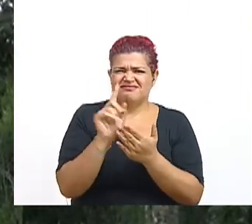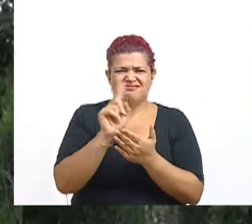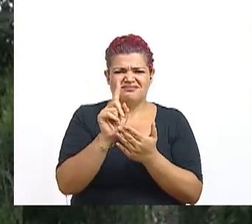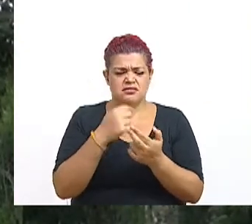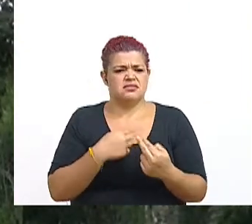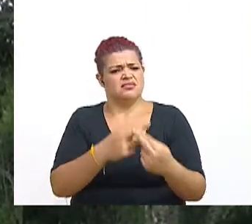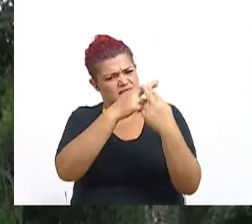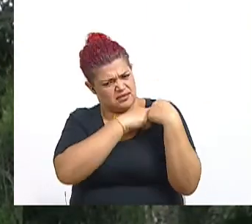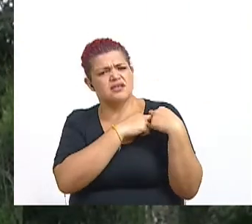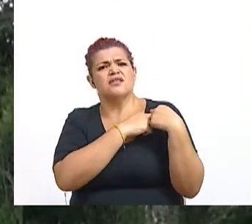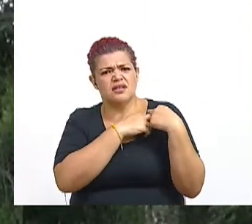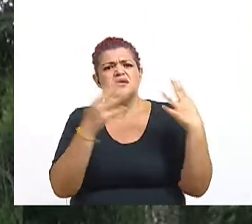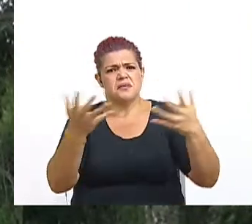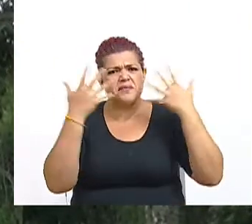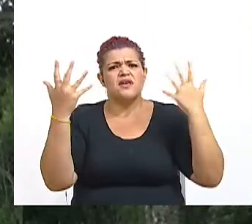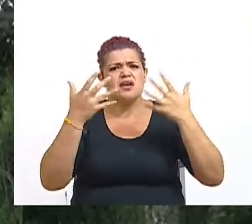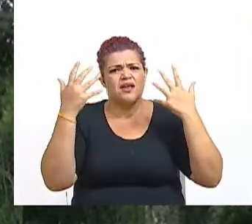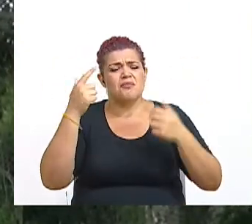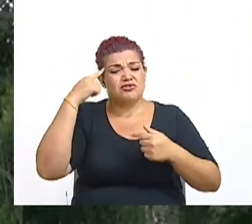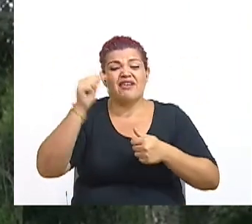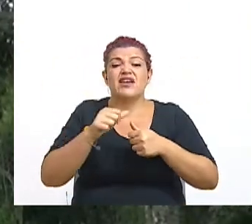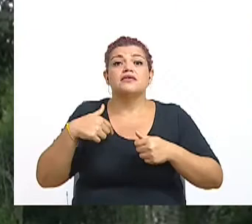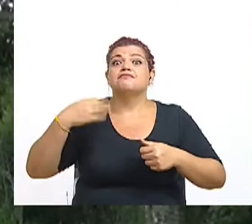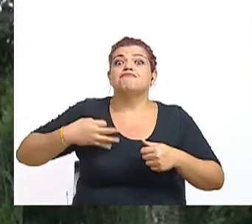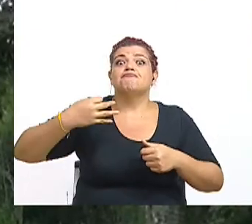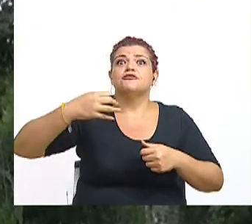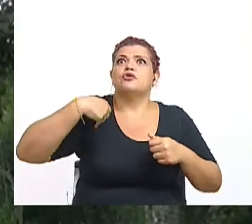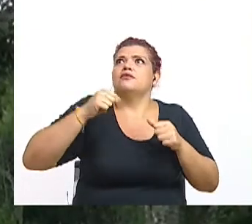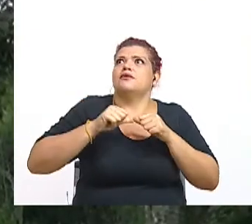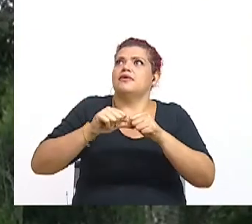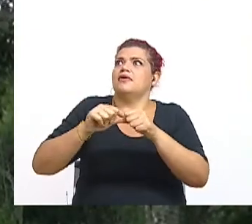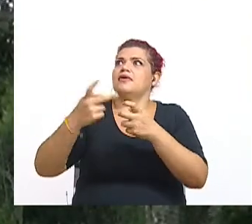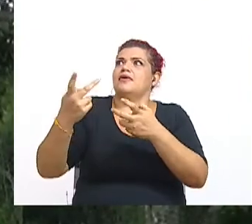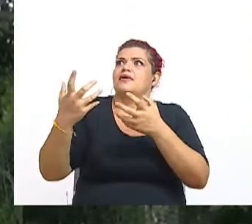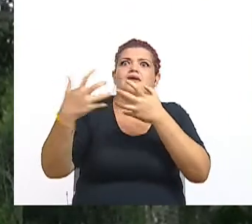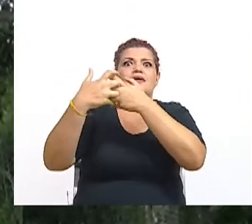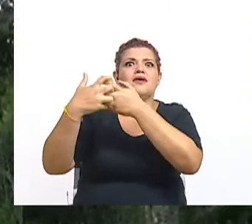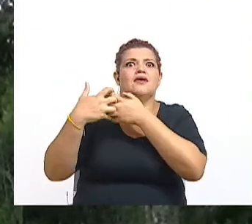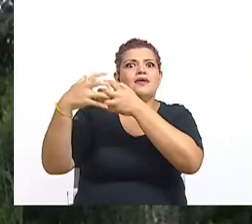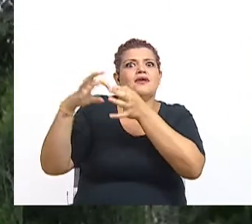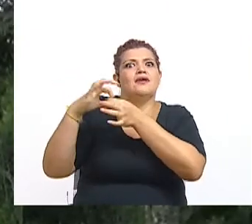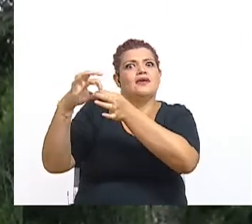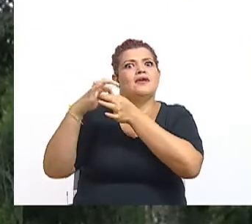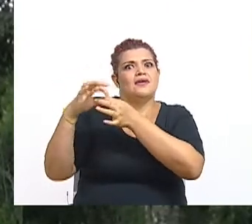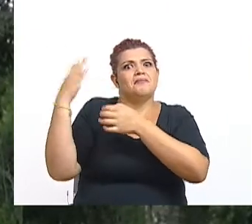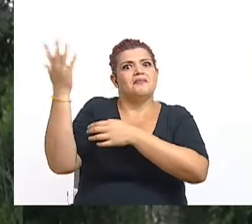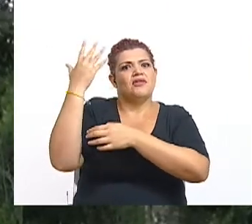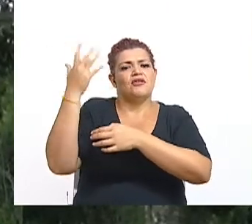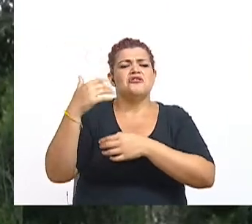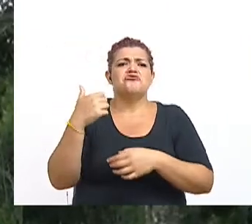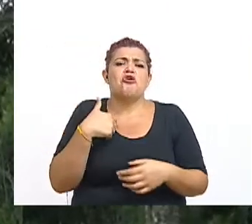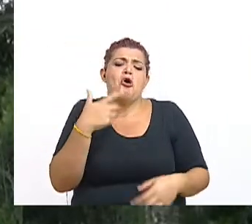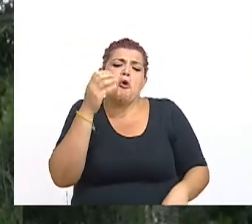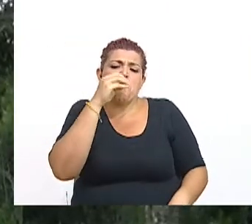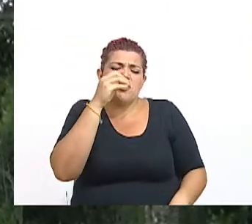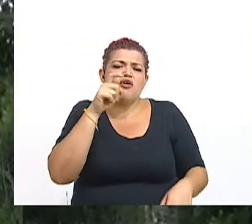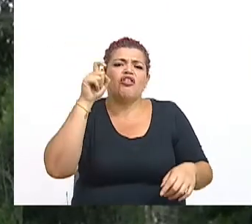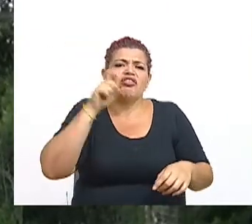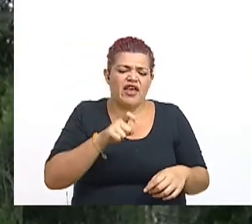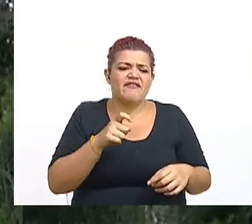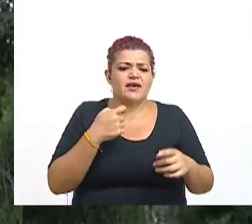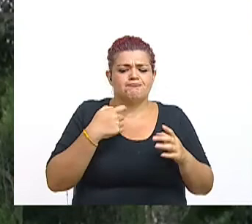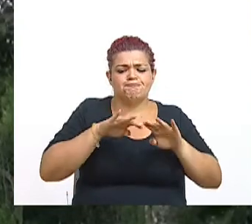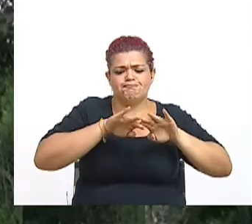medio ambiente, al fin del día es con el cual convivimos siempre. En mi opinión y en mi criterio deberíamos de seguir las siguientes medidas: